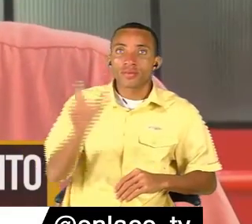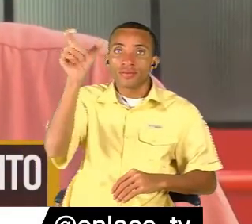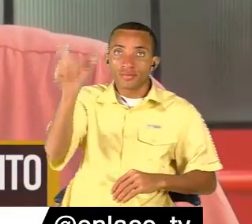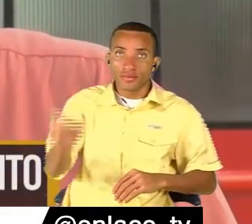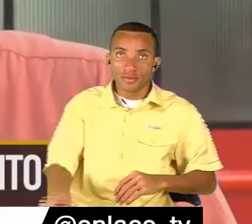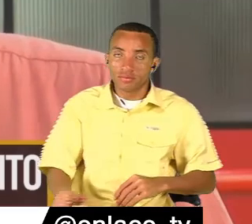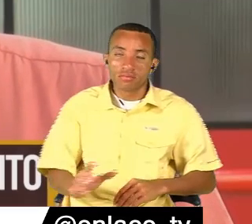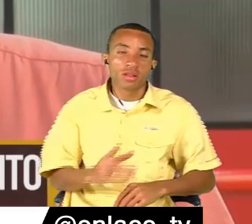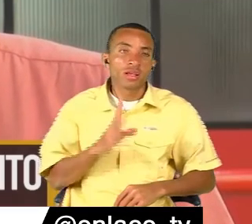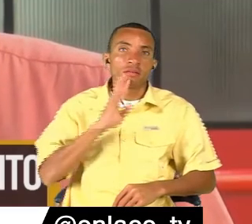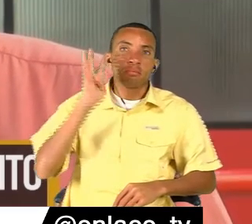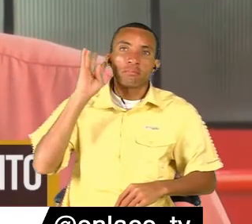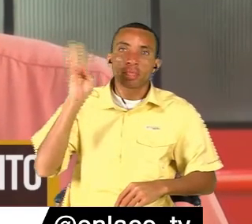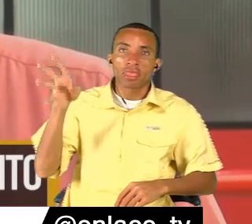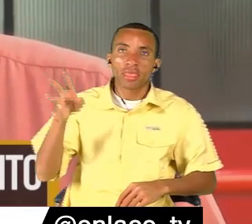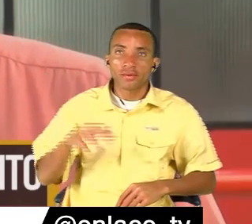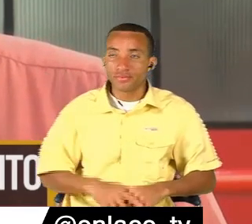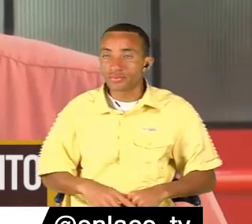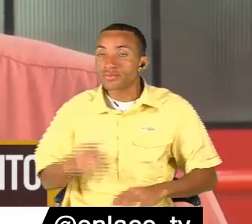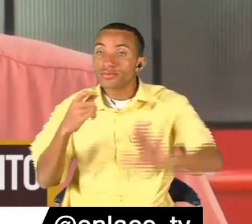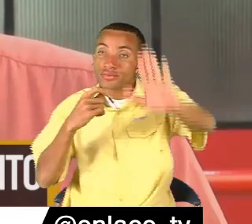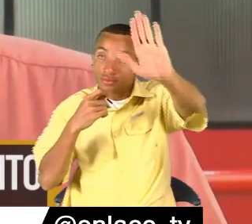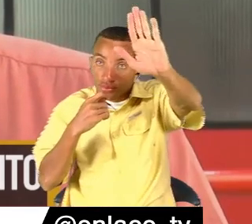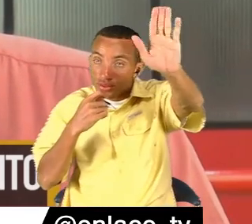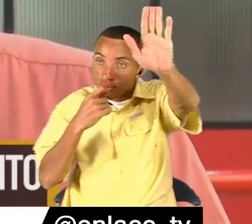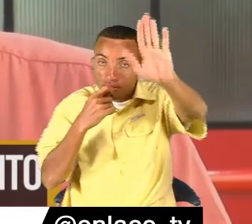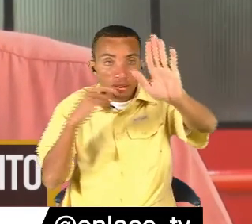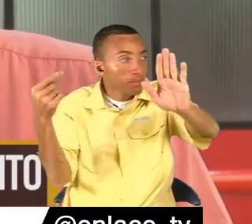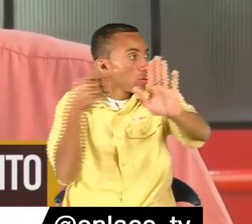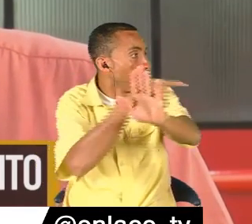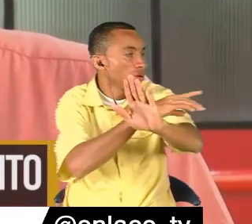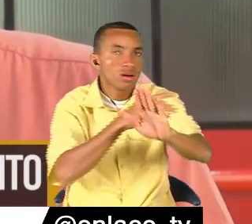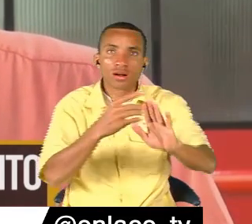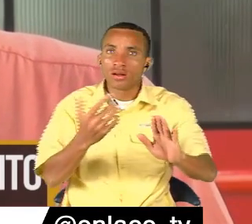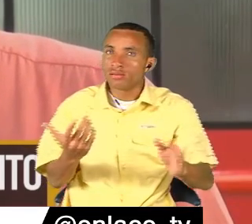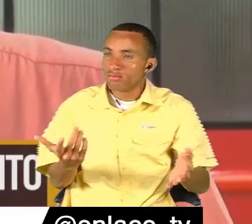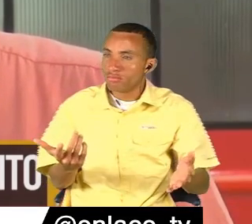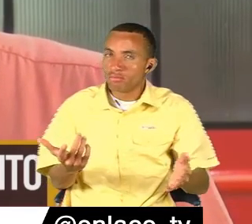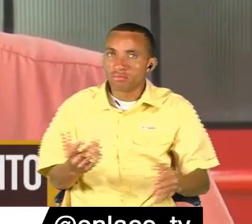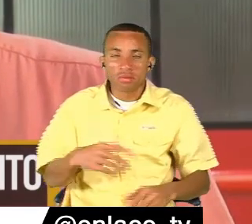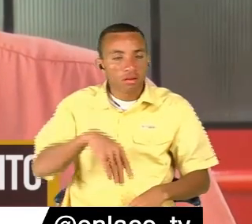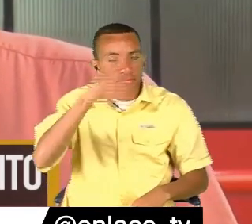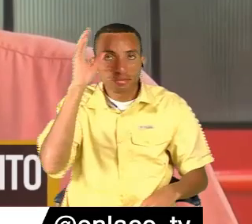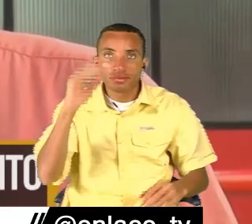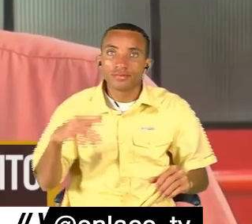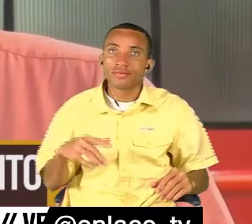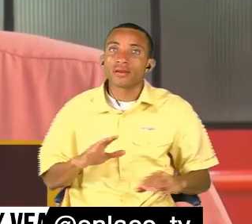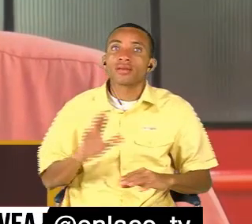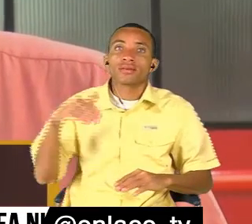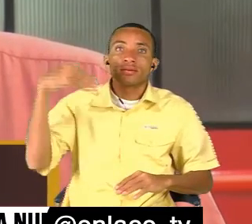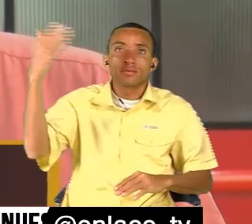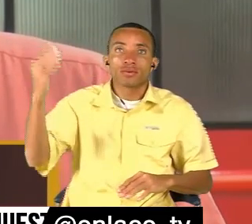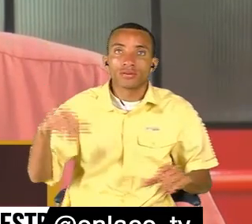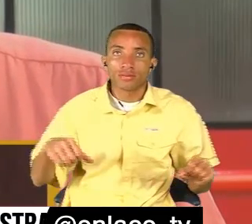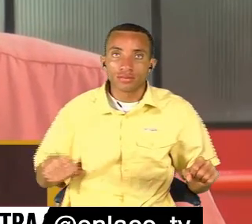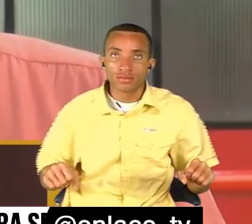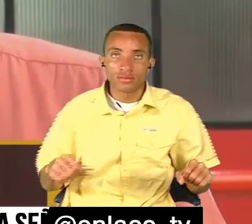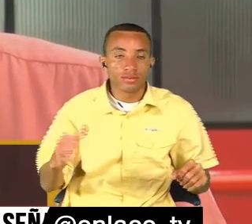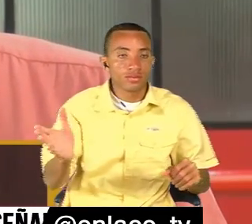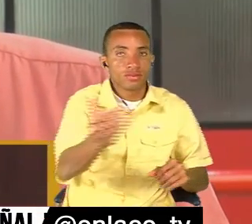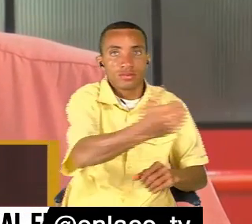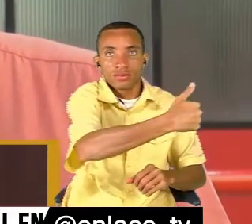hizo caso omiso de la señal que le hizo el agente Ariza. Siguió su rumbo, pero más adelante paró la moto, se volvió